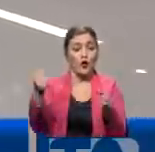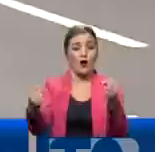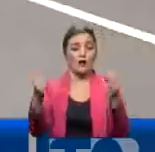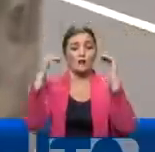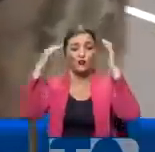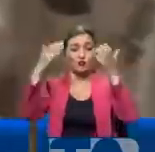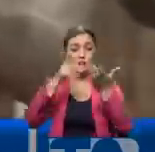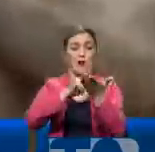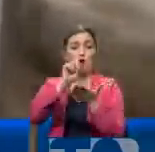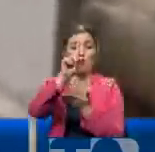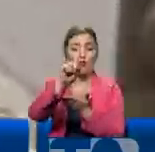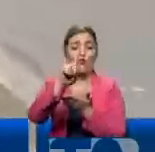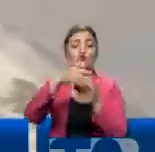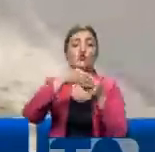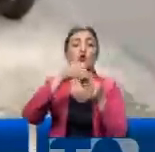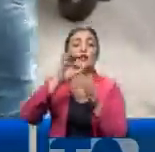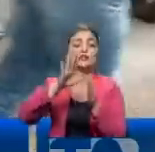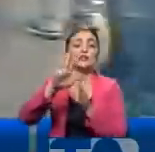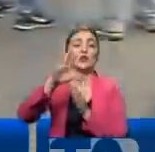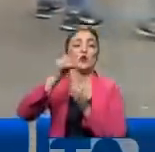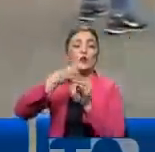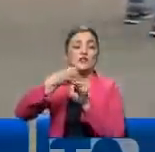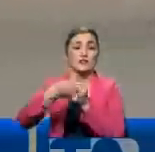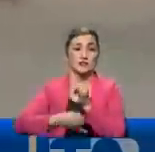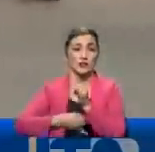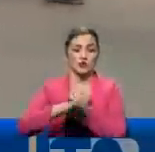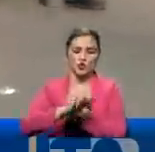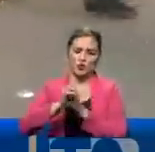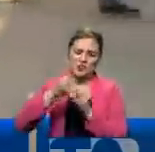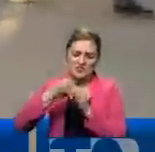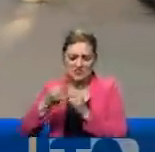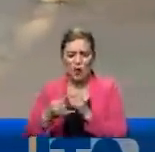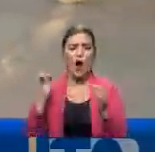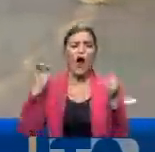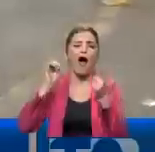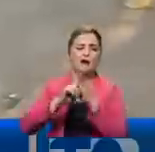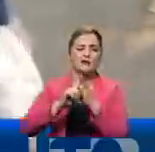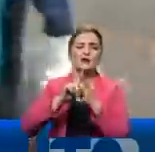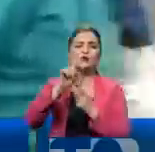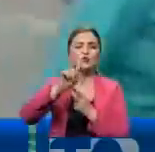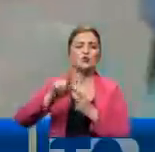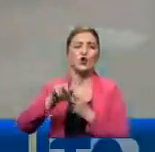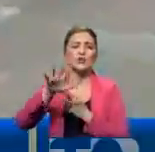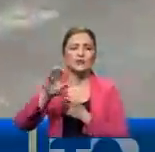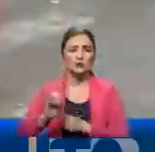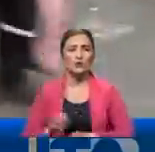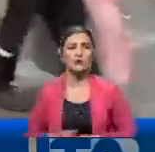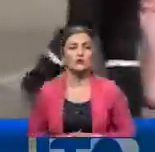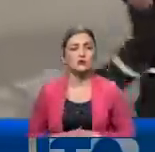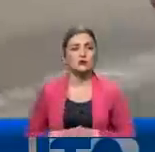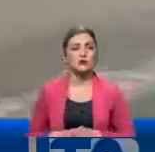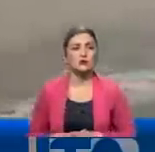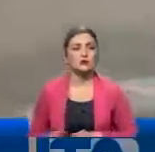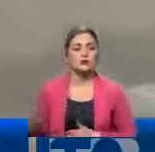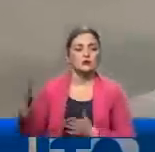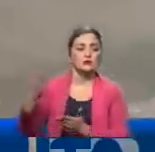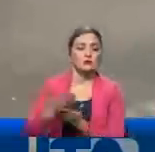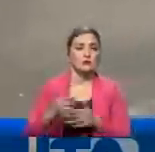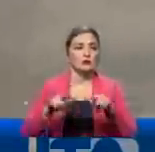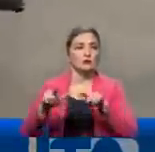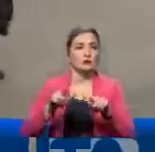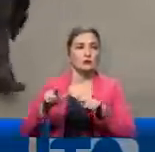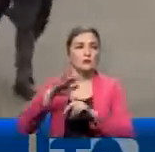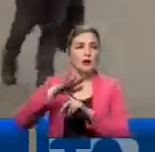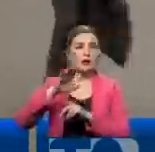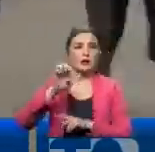cobran hasta $1.50, desde 50 centavos, para poderse movilizar, en este caso, hasta el sector de Ejido.